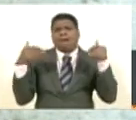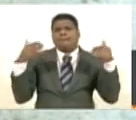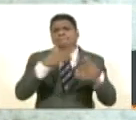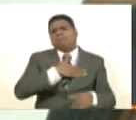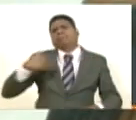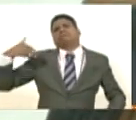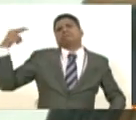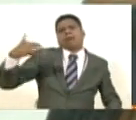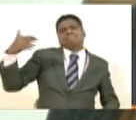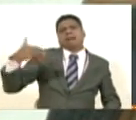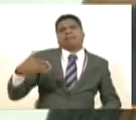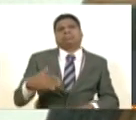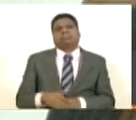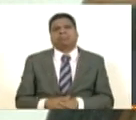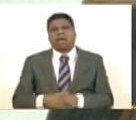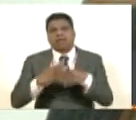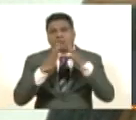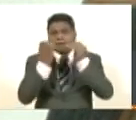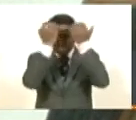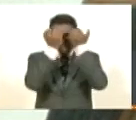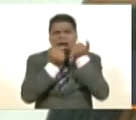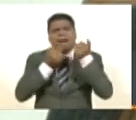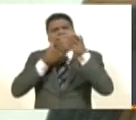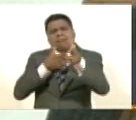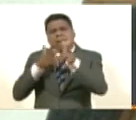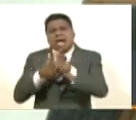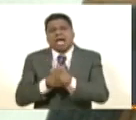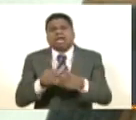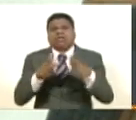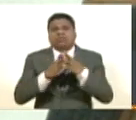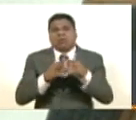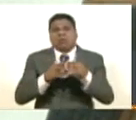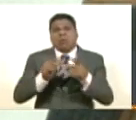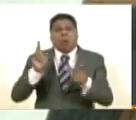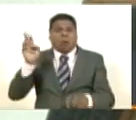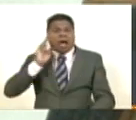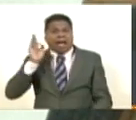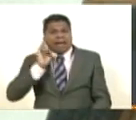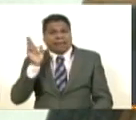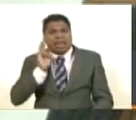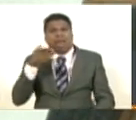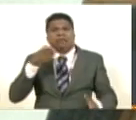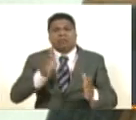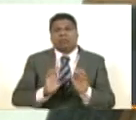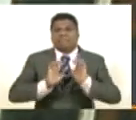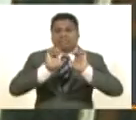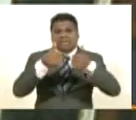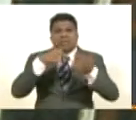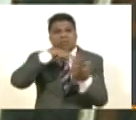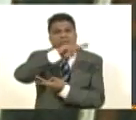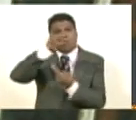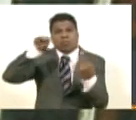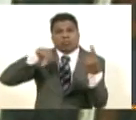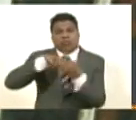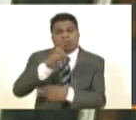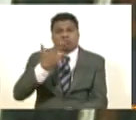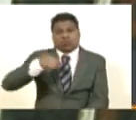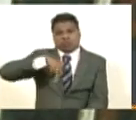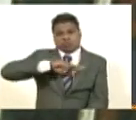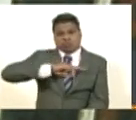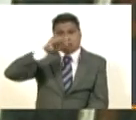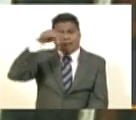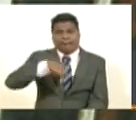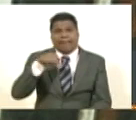por supuesto, hacia estos medios de comunicación nacidos y creados en revolución. Nosotros desde